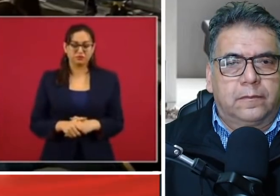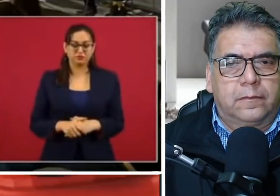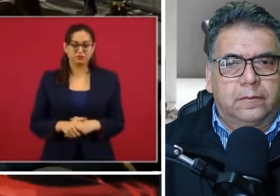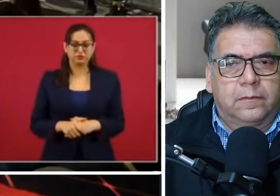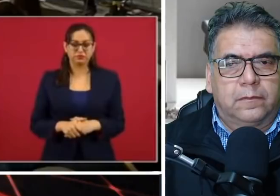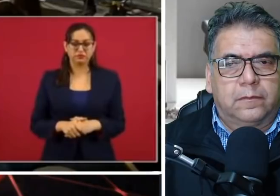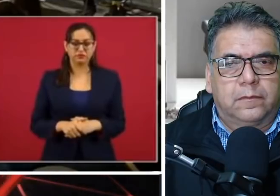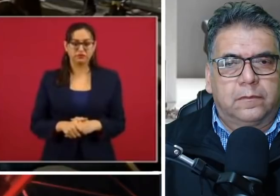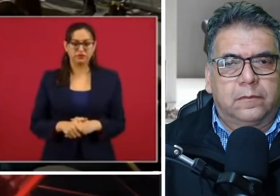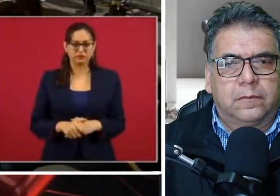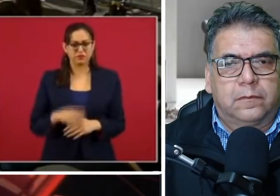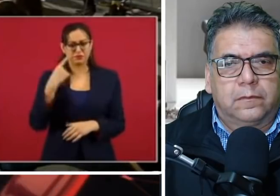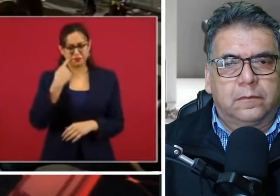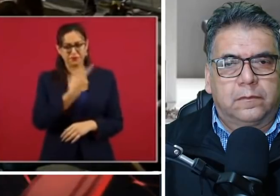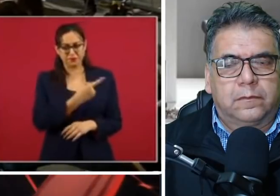Pero, bueno, a ver,